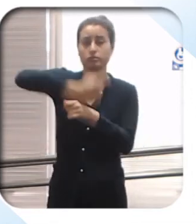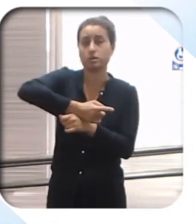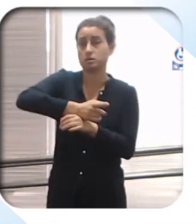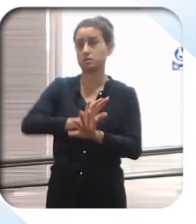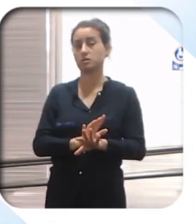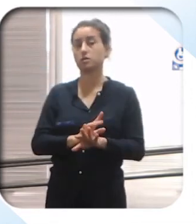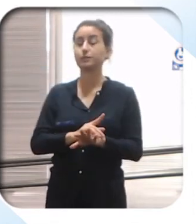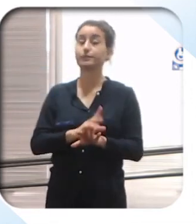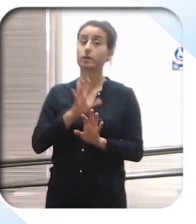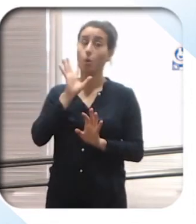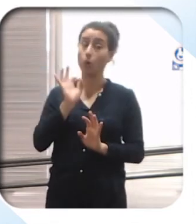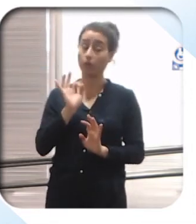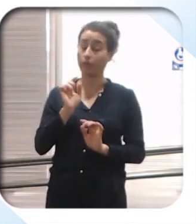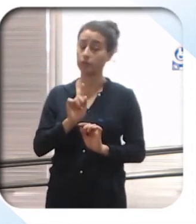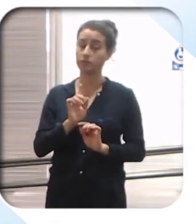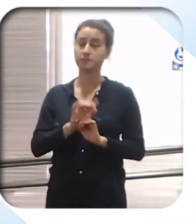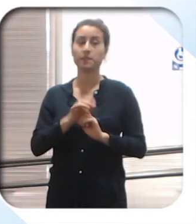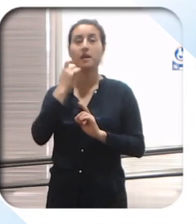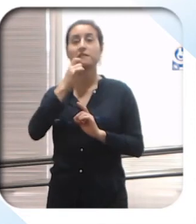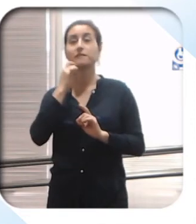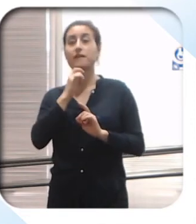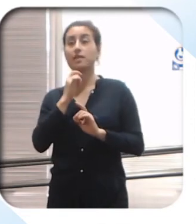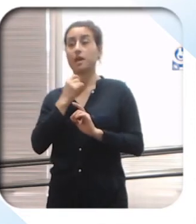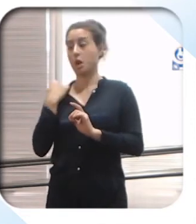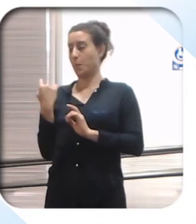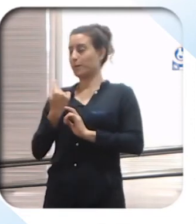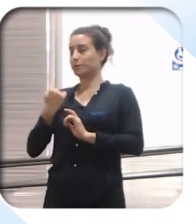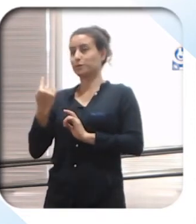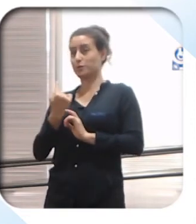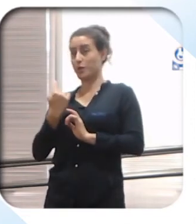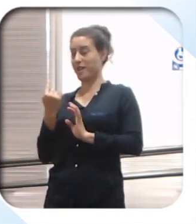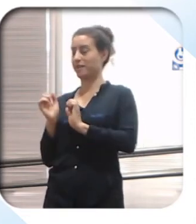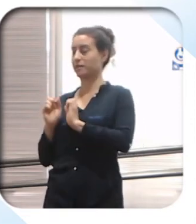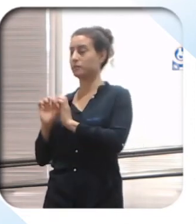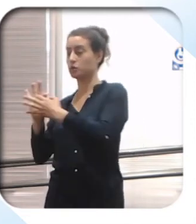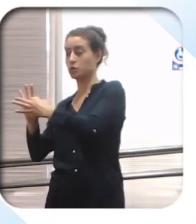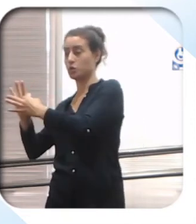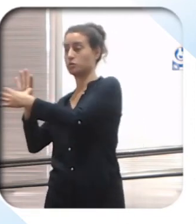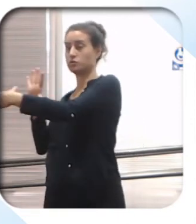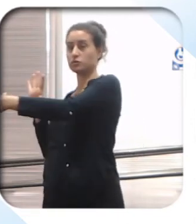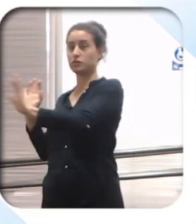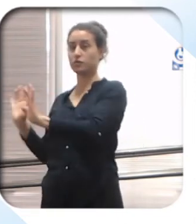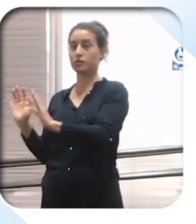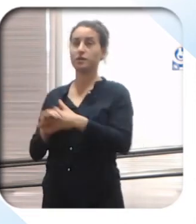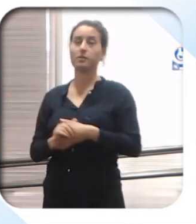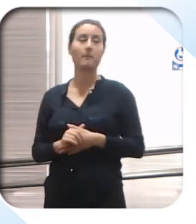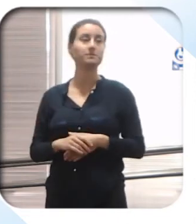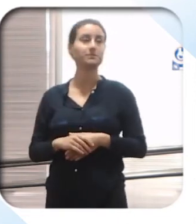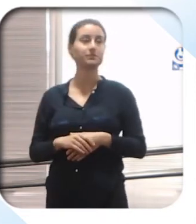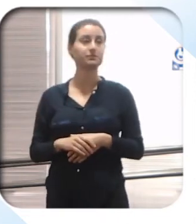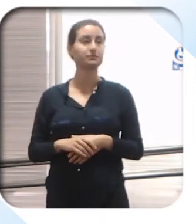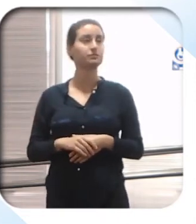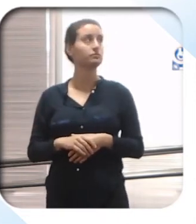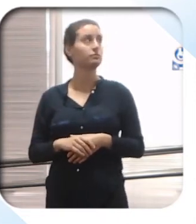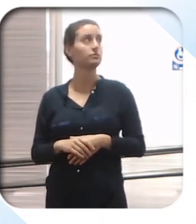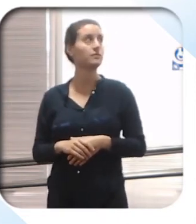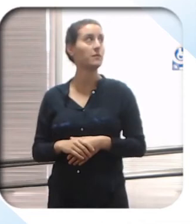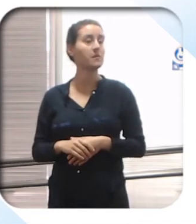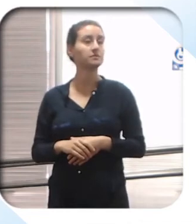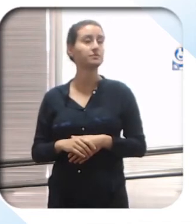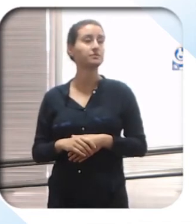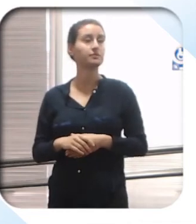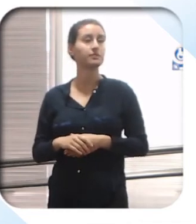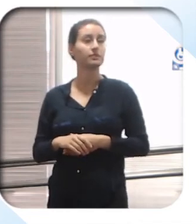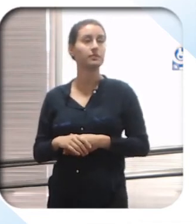Ojo con esas cosas. Falta de intimidad en esto de la dependencia, no lo dejo solo ni a sol ni a sombra. Escasa